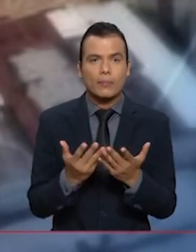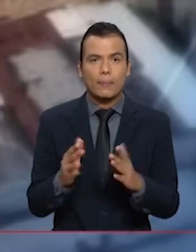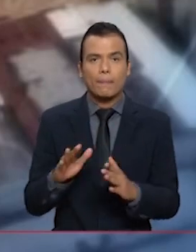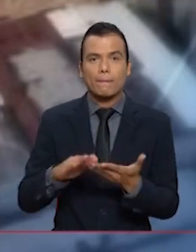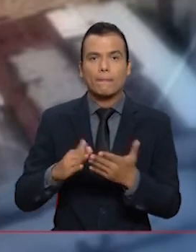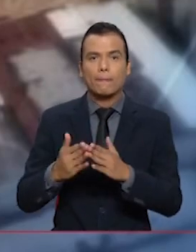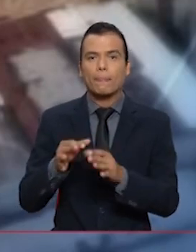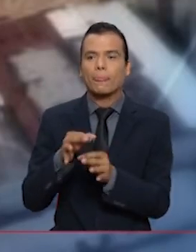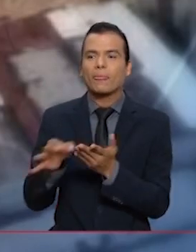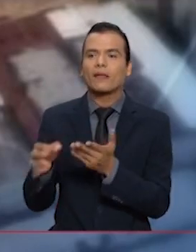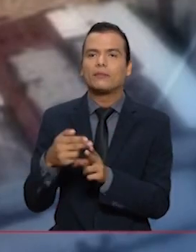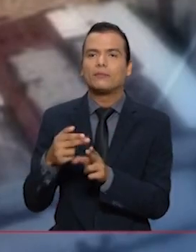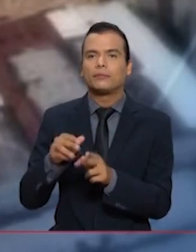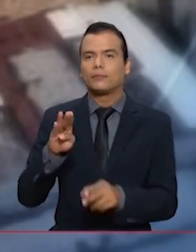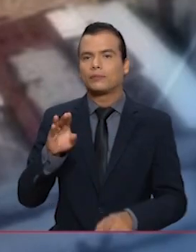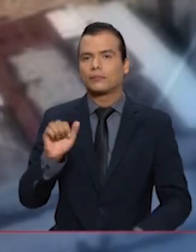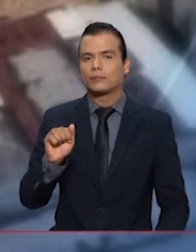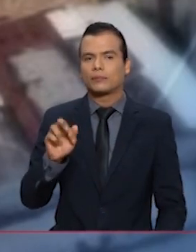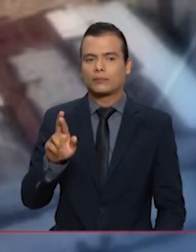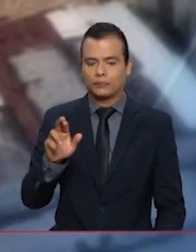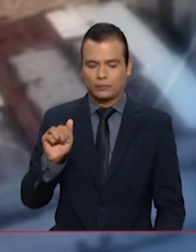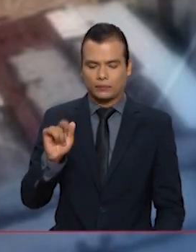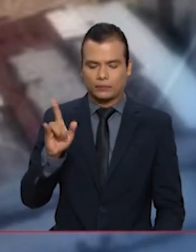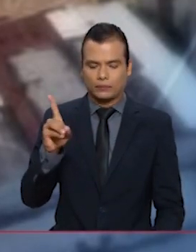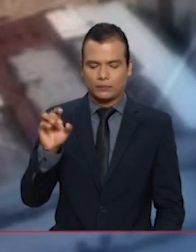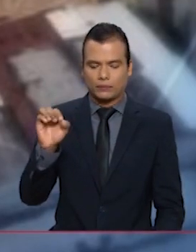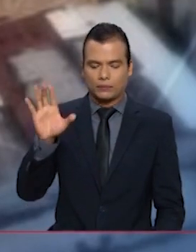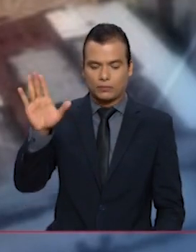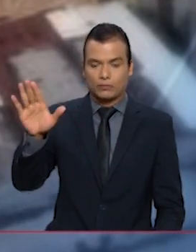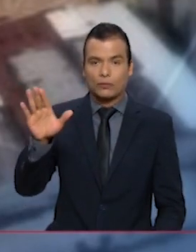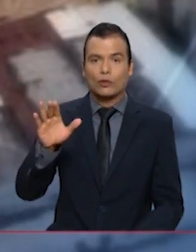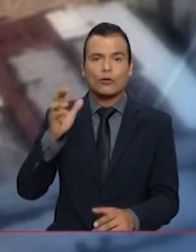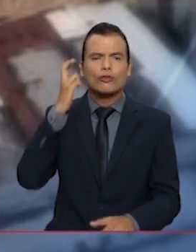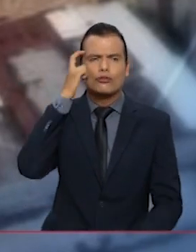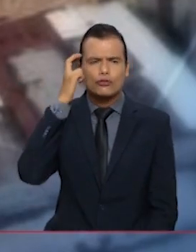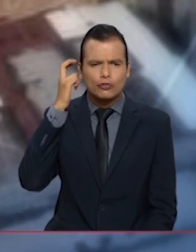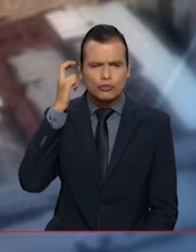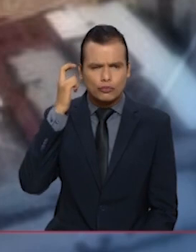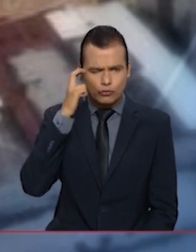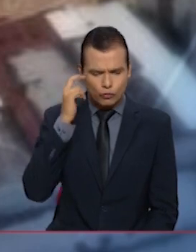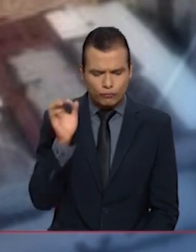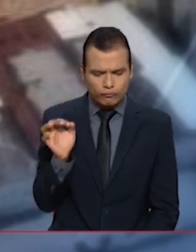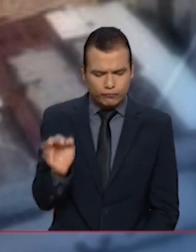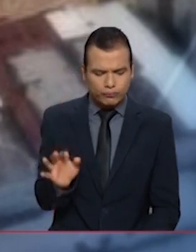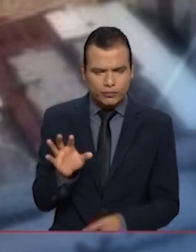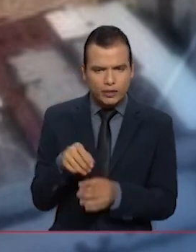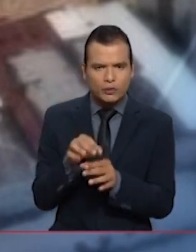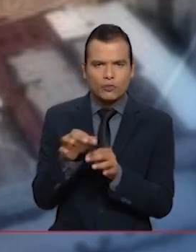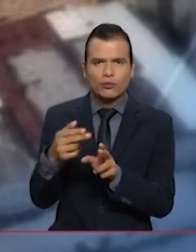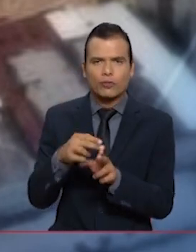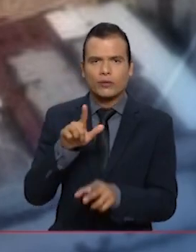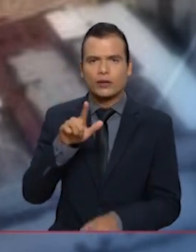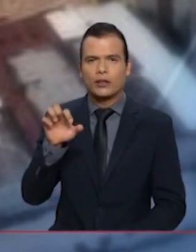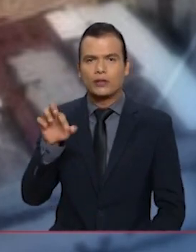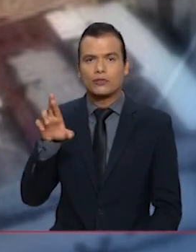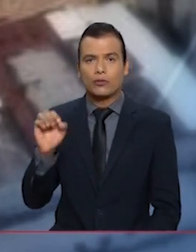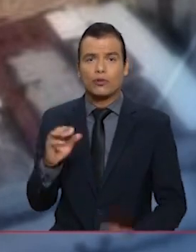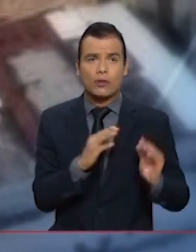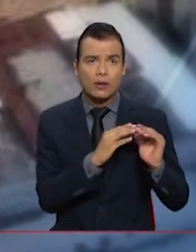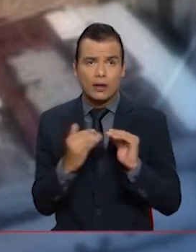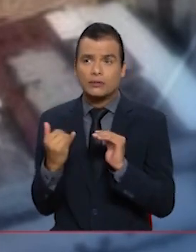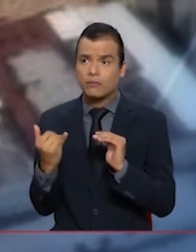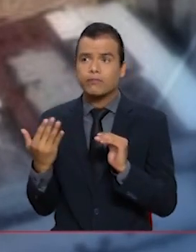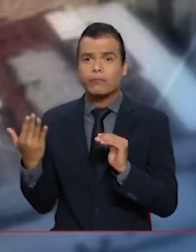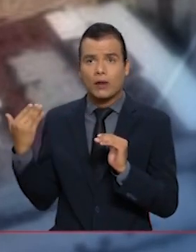La comunidad de Boraudo, zona rural de Llorochocó, está preocupada ante el mínimo avance de las obras de reubicación de más de